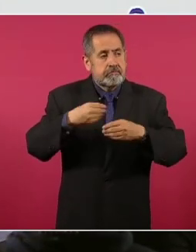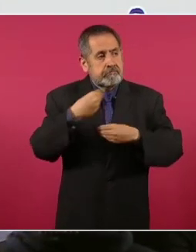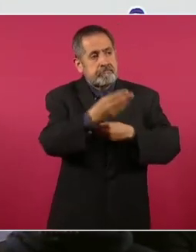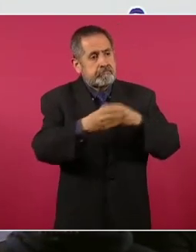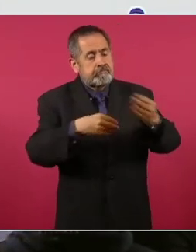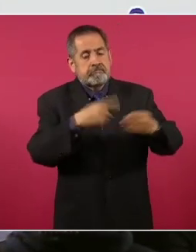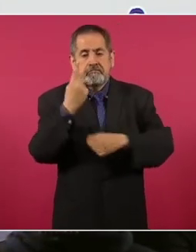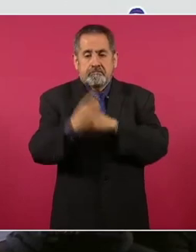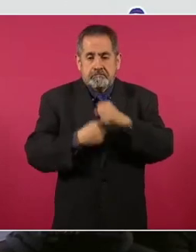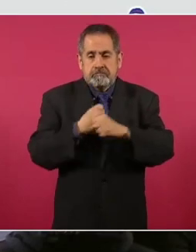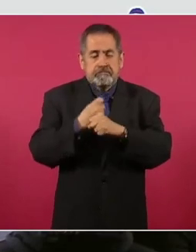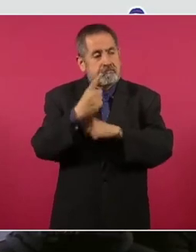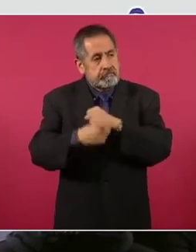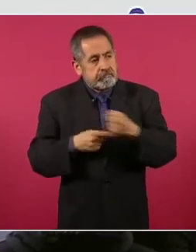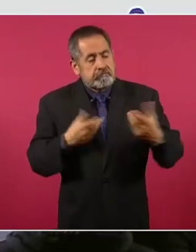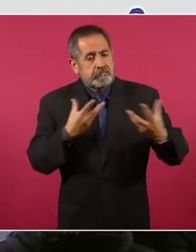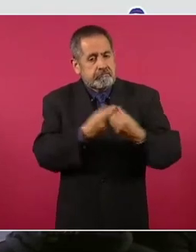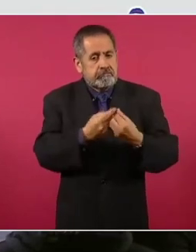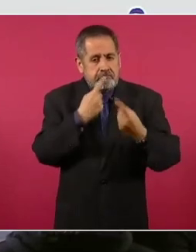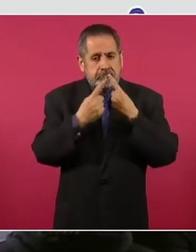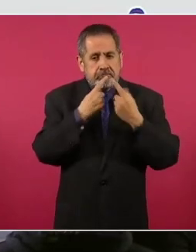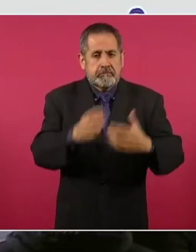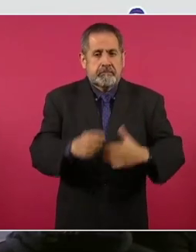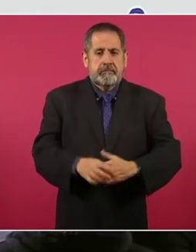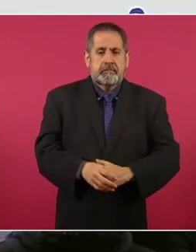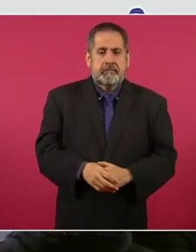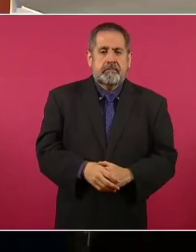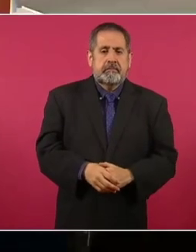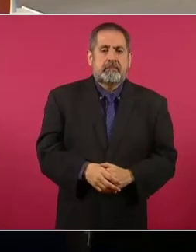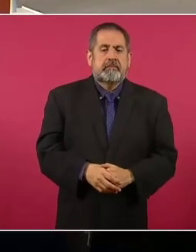año. La siguiente, por favor.